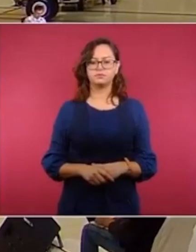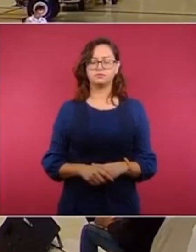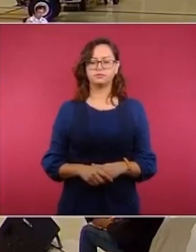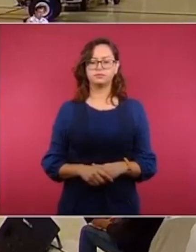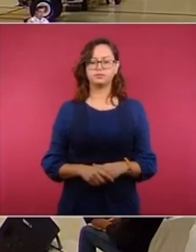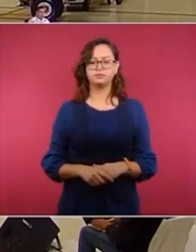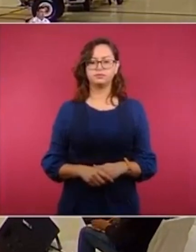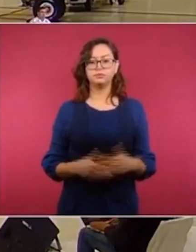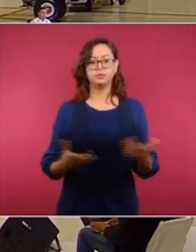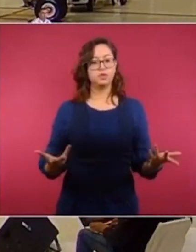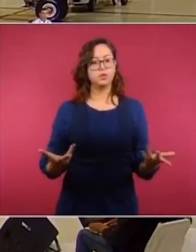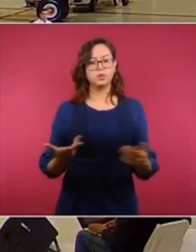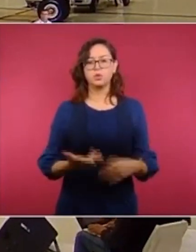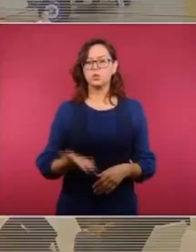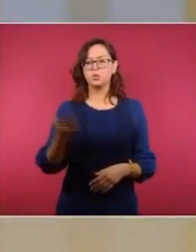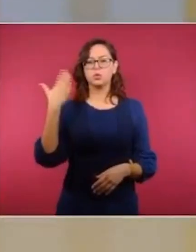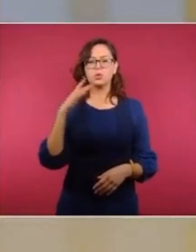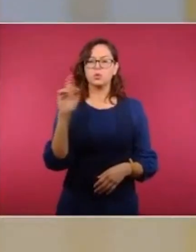habían lujos